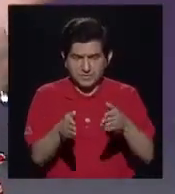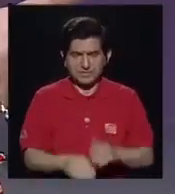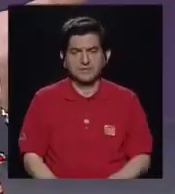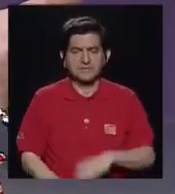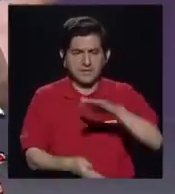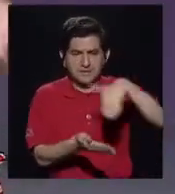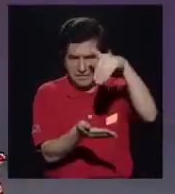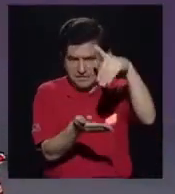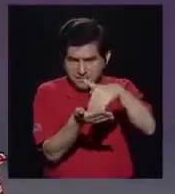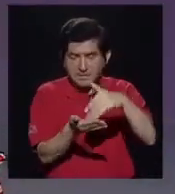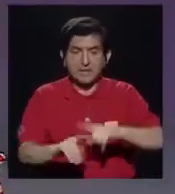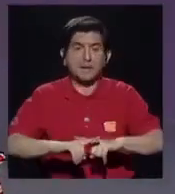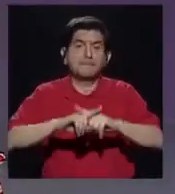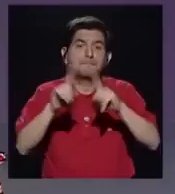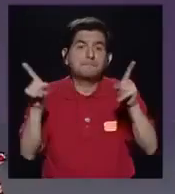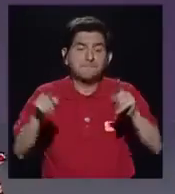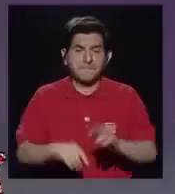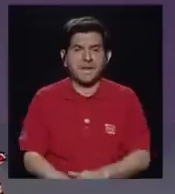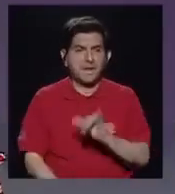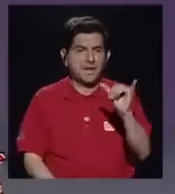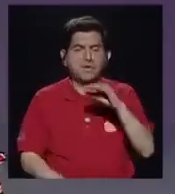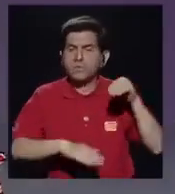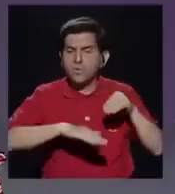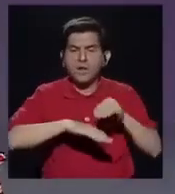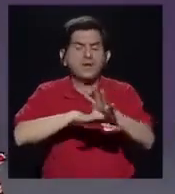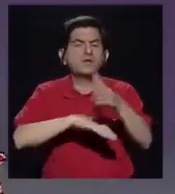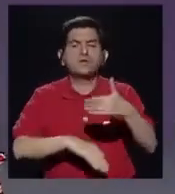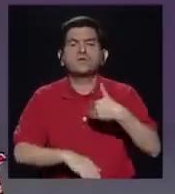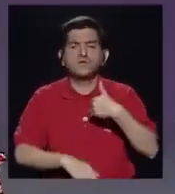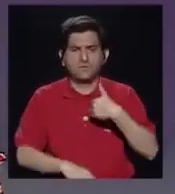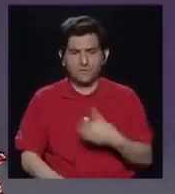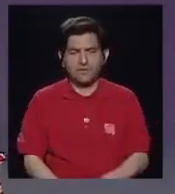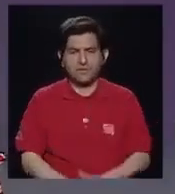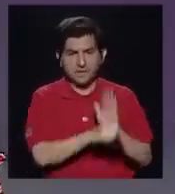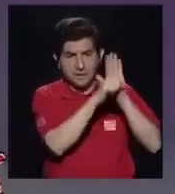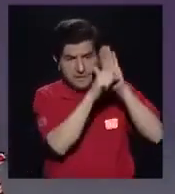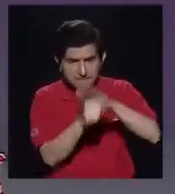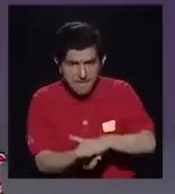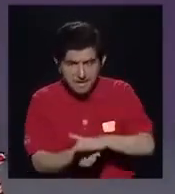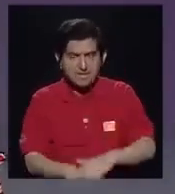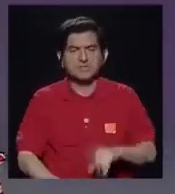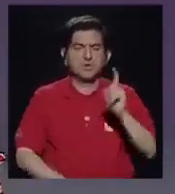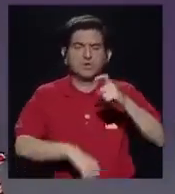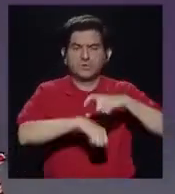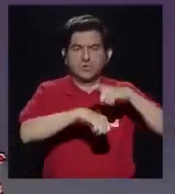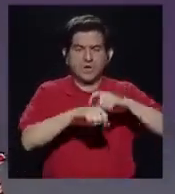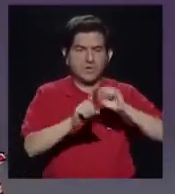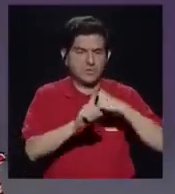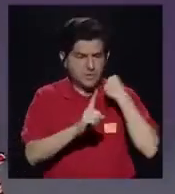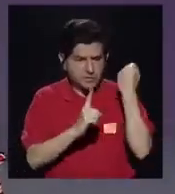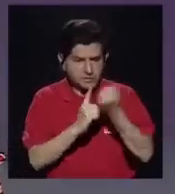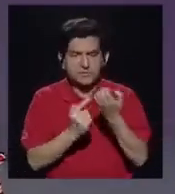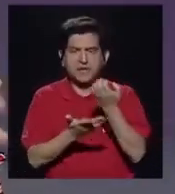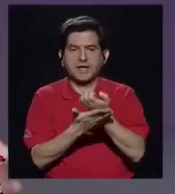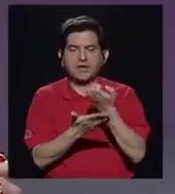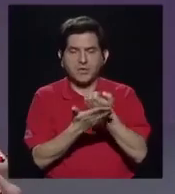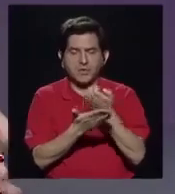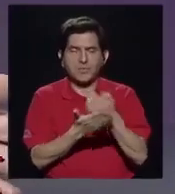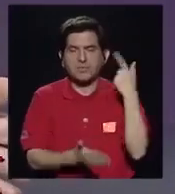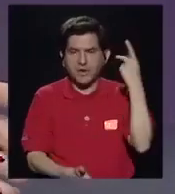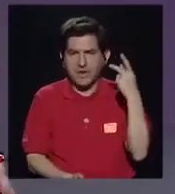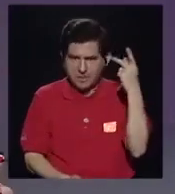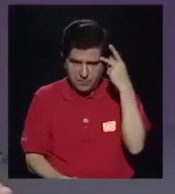centrales pero que a su vez están influidos Están bajo la presión de una época de la sociedad de la economía de la política